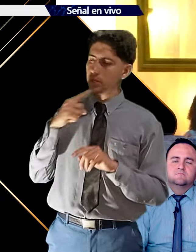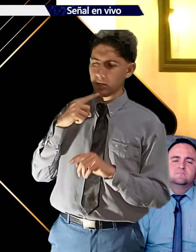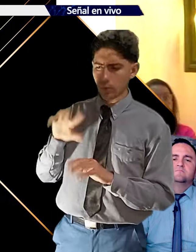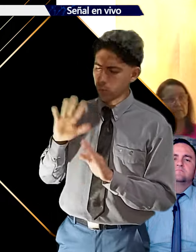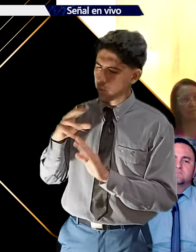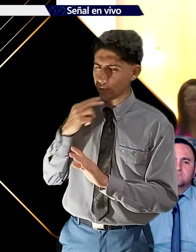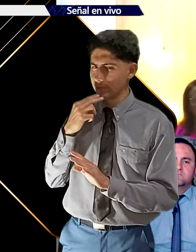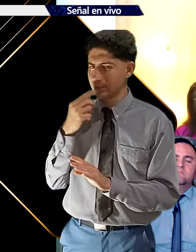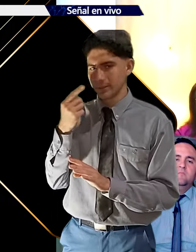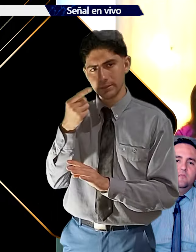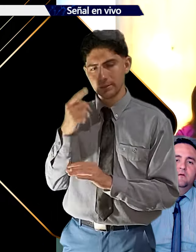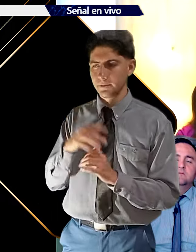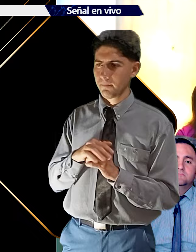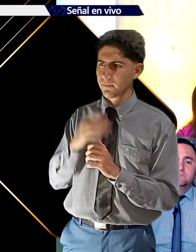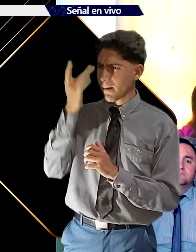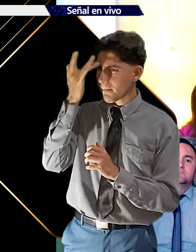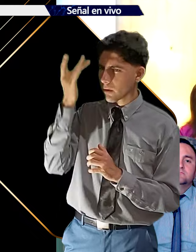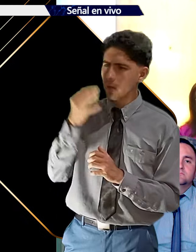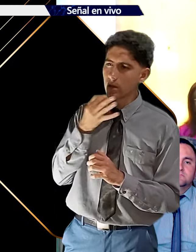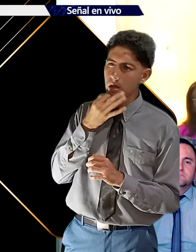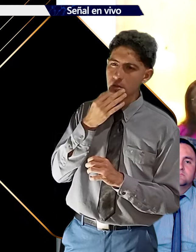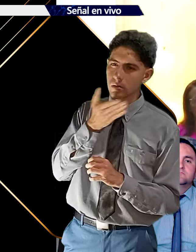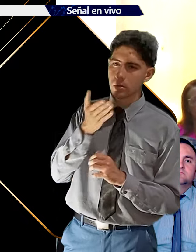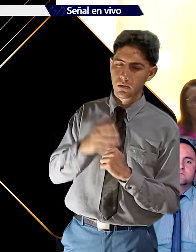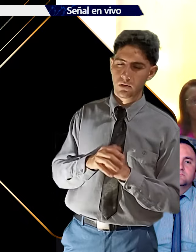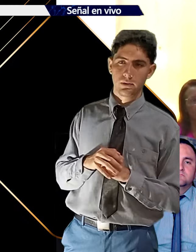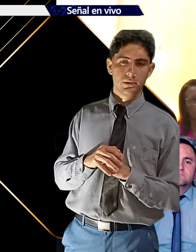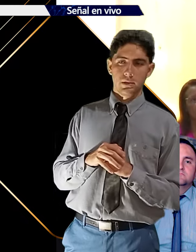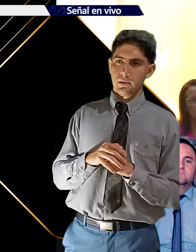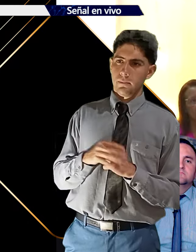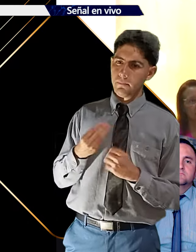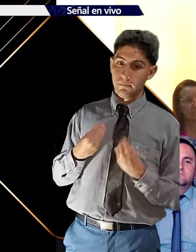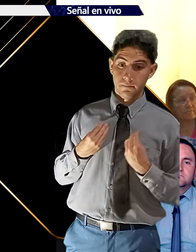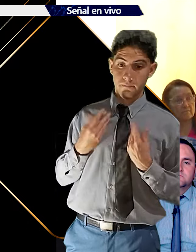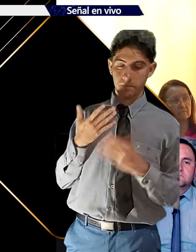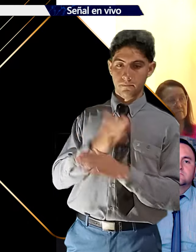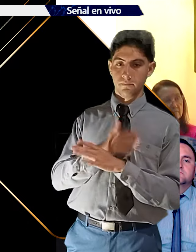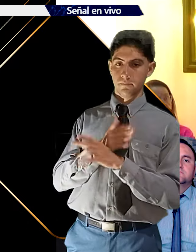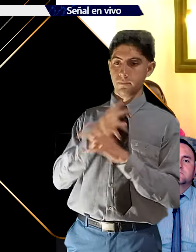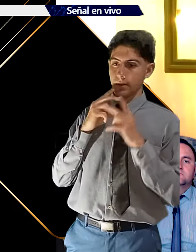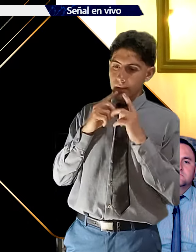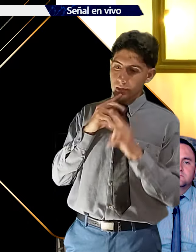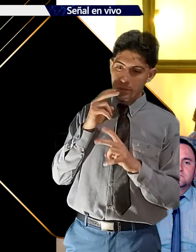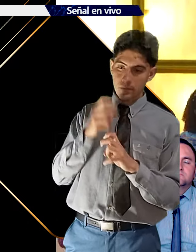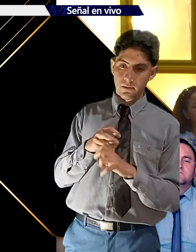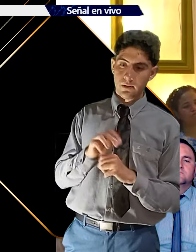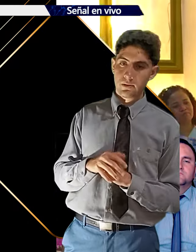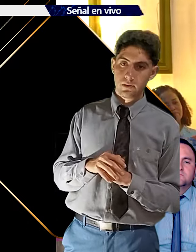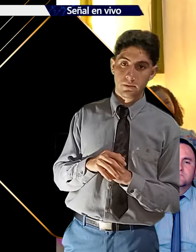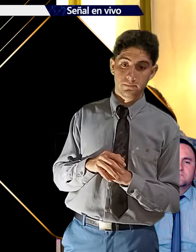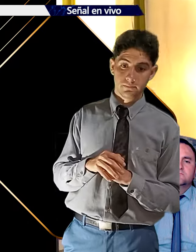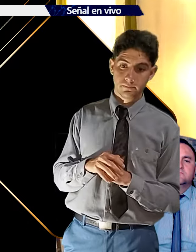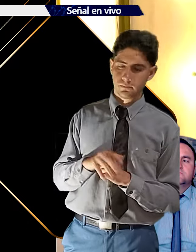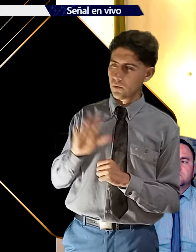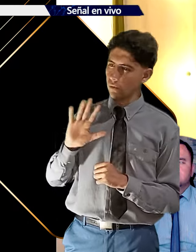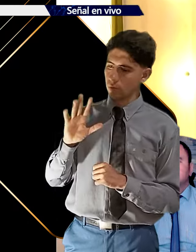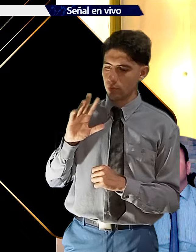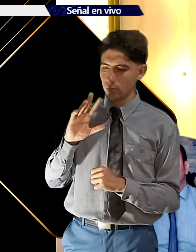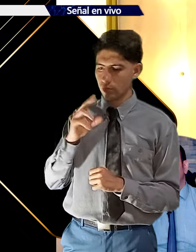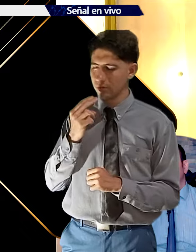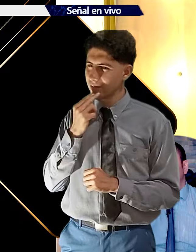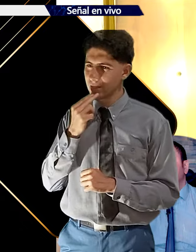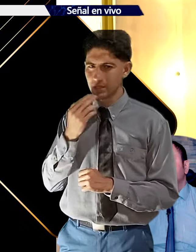cosa es verlos y otra cosa es sentarte con ellos a escucharles la cruda realidad. ¿Por qué cayeron en eso? Porque no tuvieron una figura paternal,